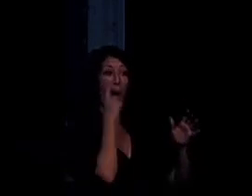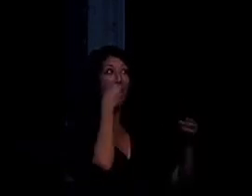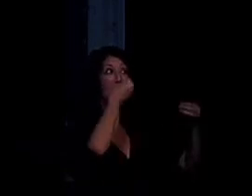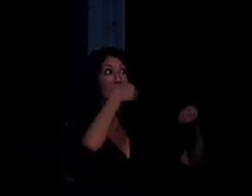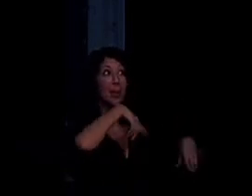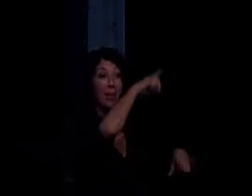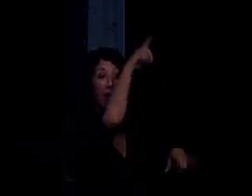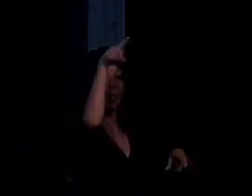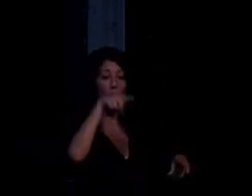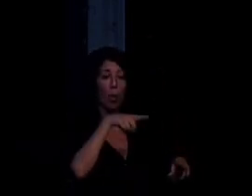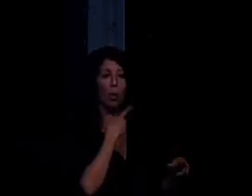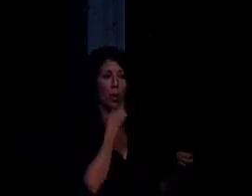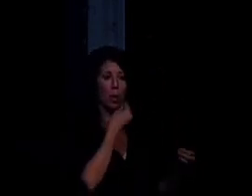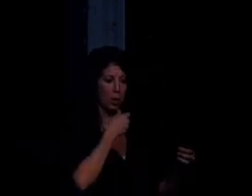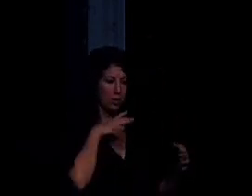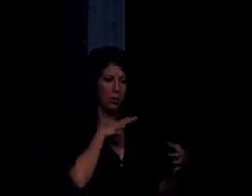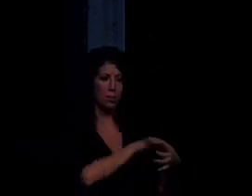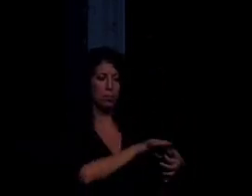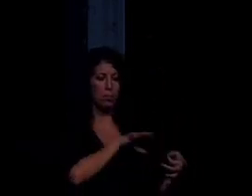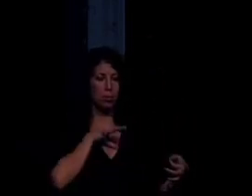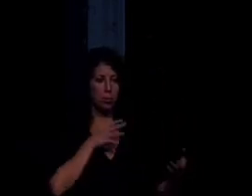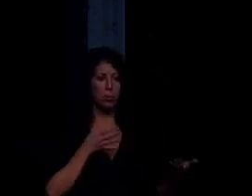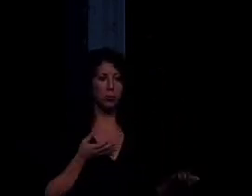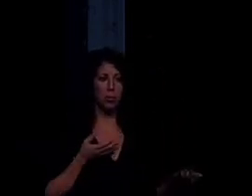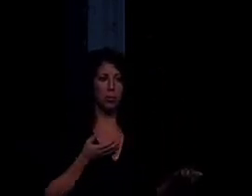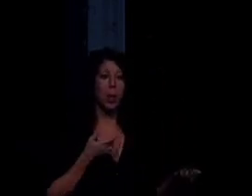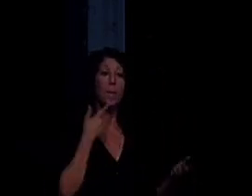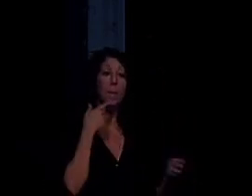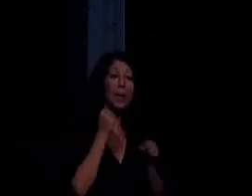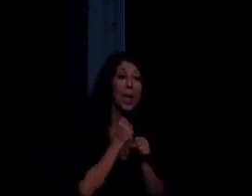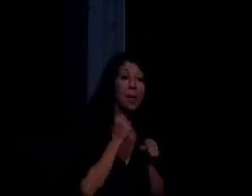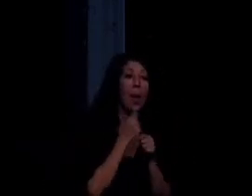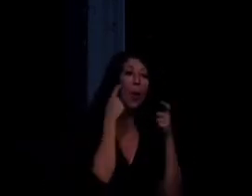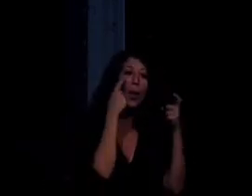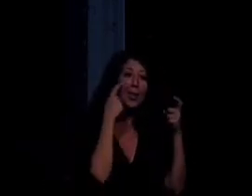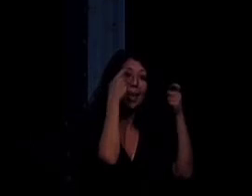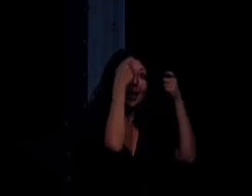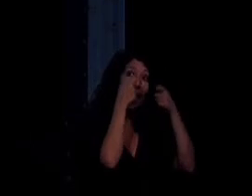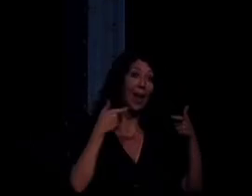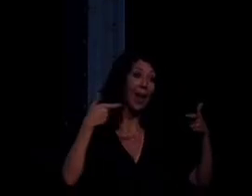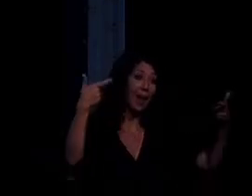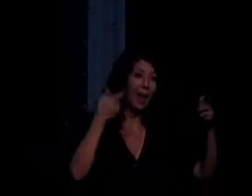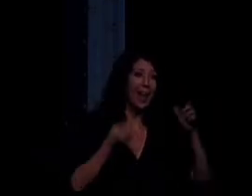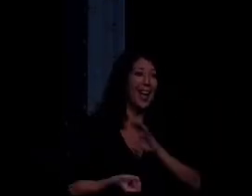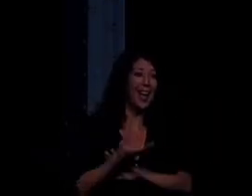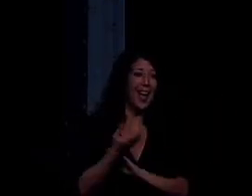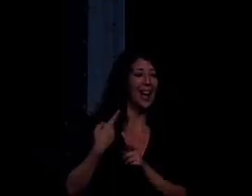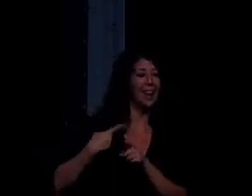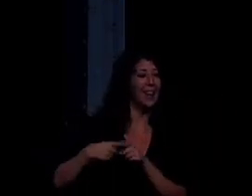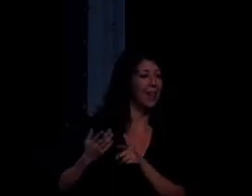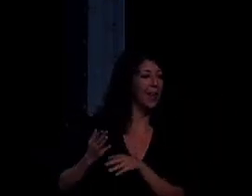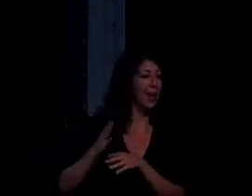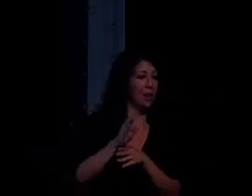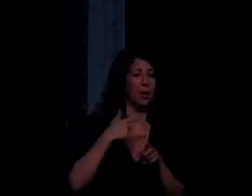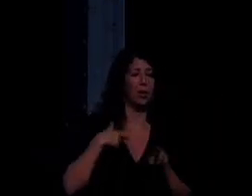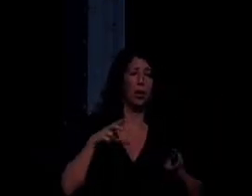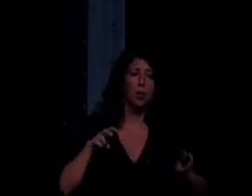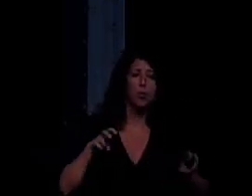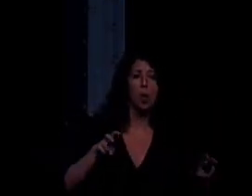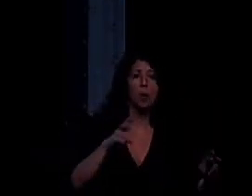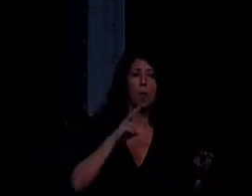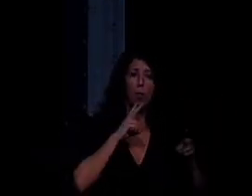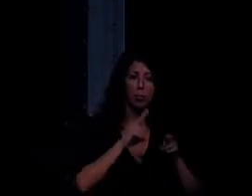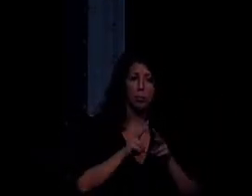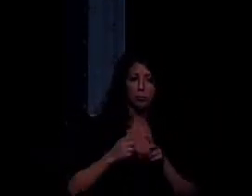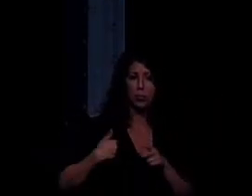nos representa y de ahí que mi trabajo proponga generar contrarrepresentaciones al peligro sexual. No estoy diciendo nada nuevo que no haya